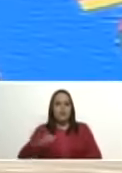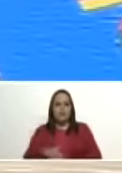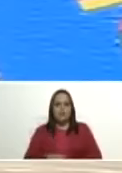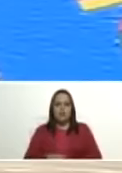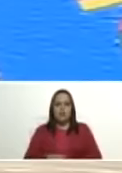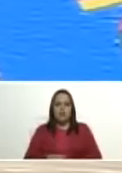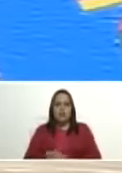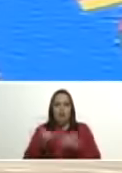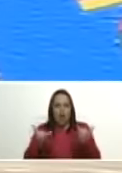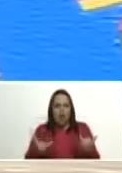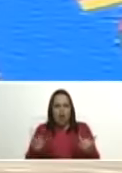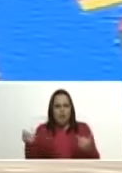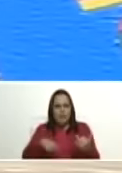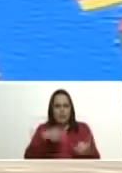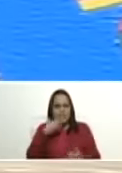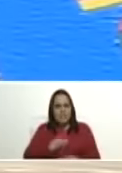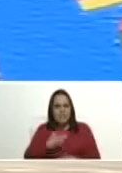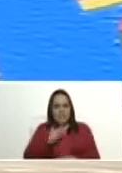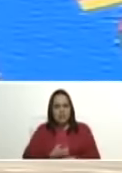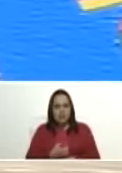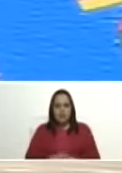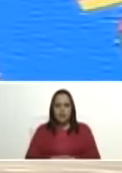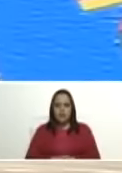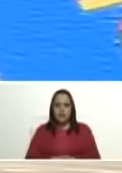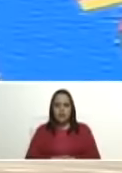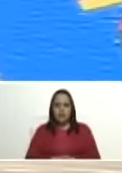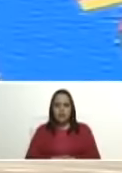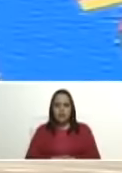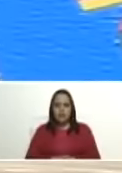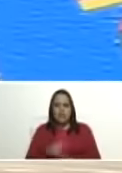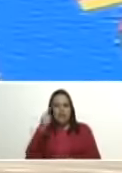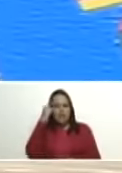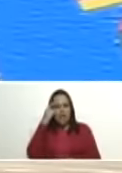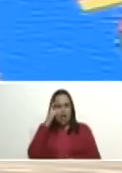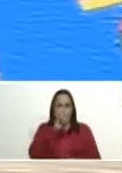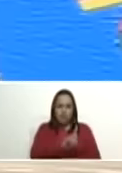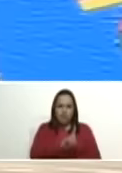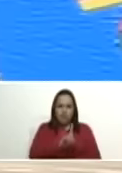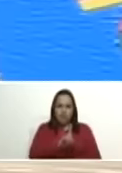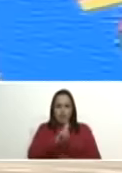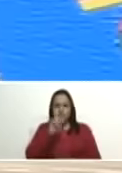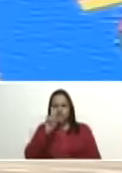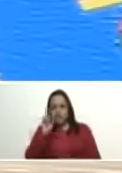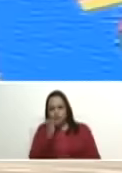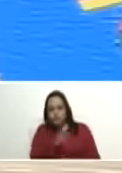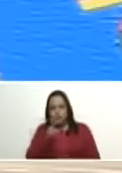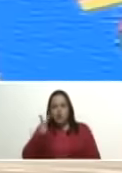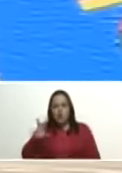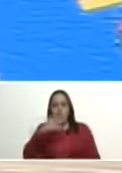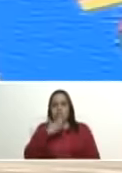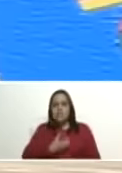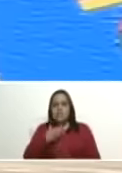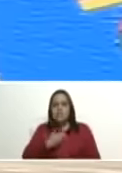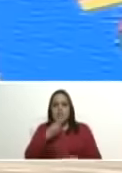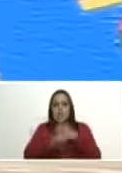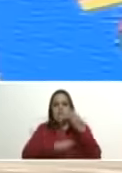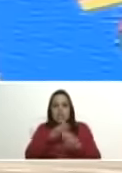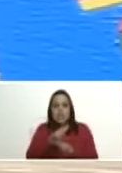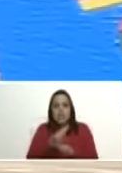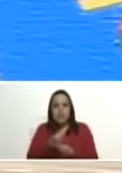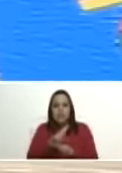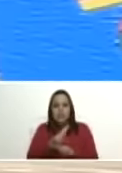Ahora en el mes de diciembre, los días 1 y 2 de diciembre, se estarán